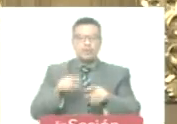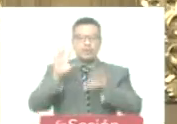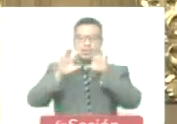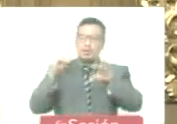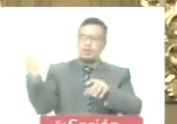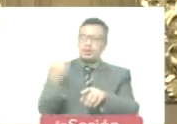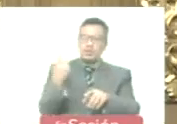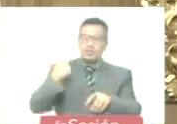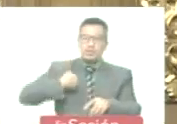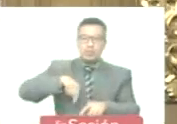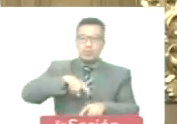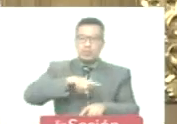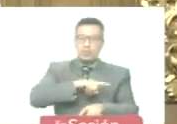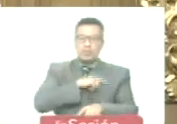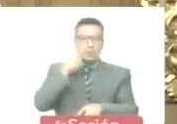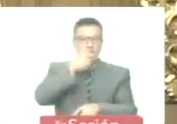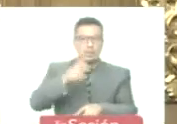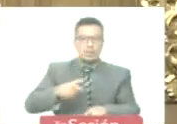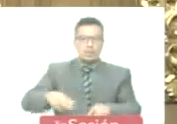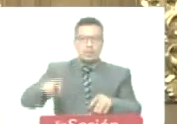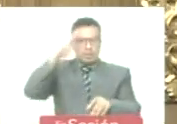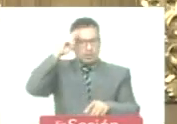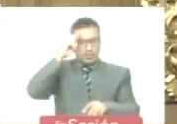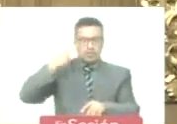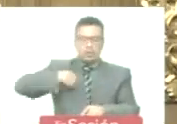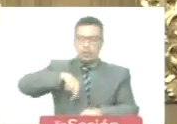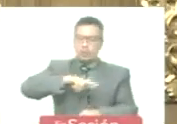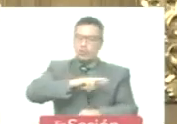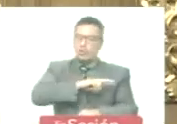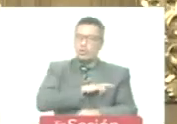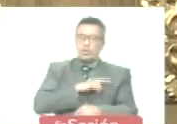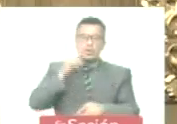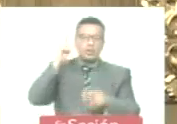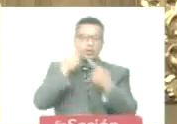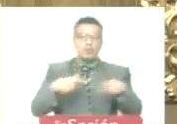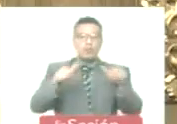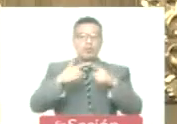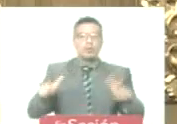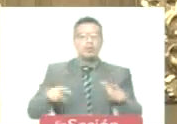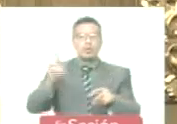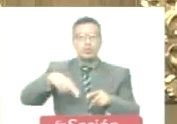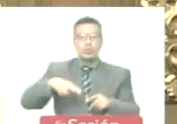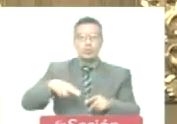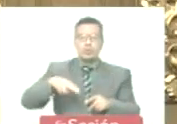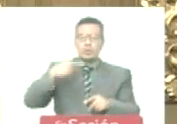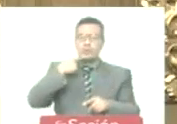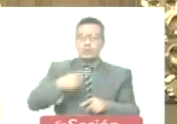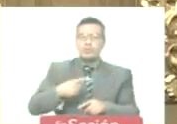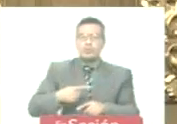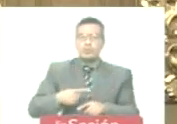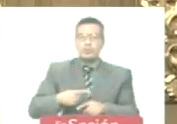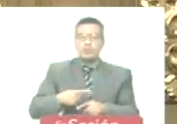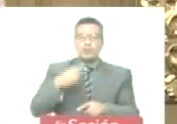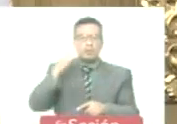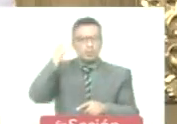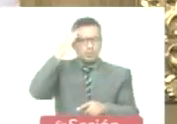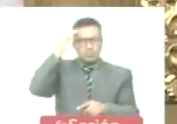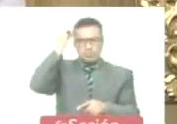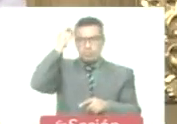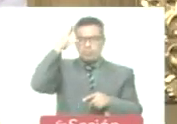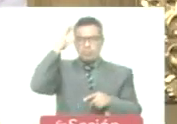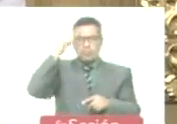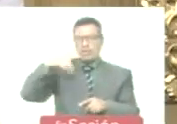en nuestra tierra que irrespete la memoria de nuestro Libertador. Que más nunca se les ocurra, como se les ocurrió a